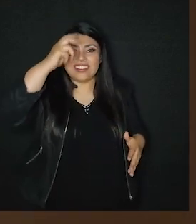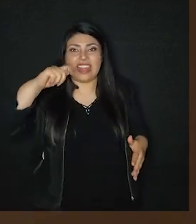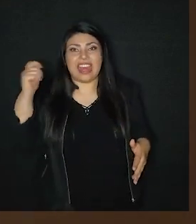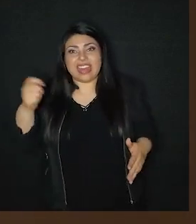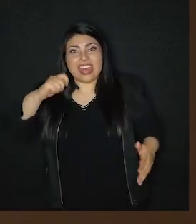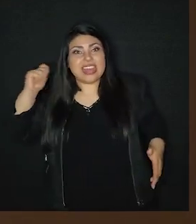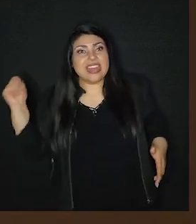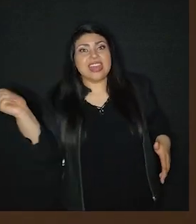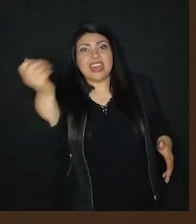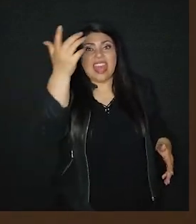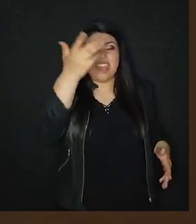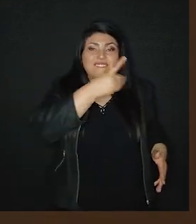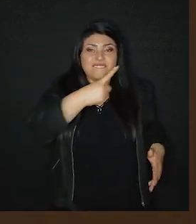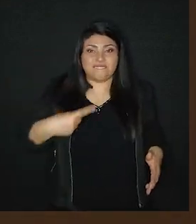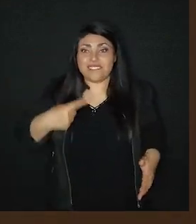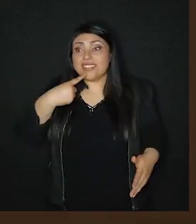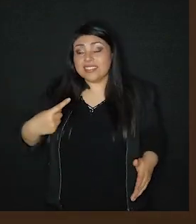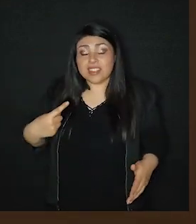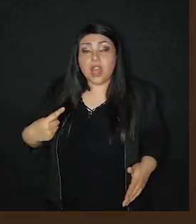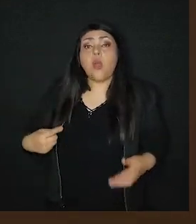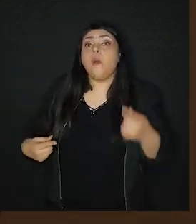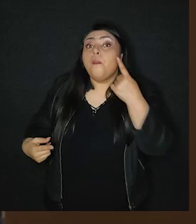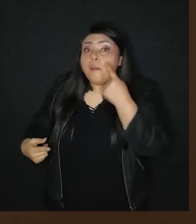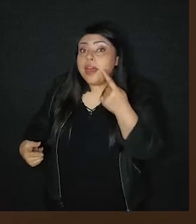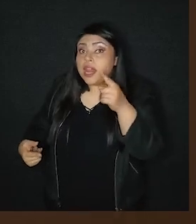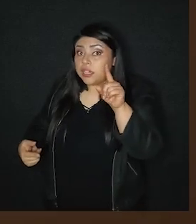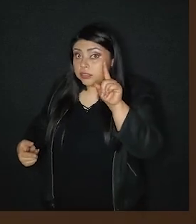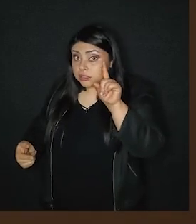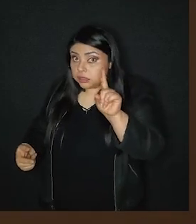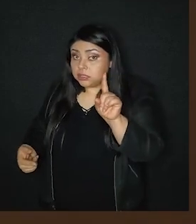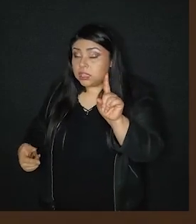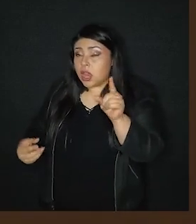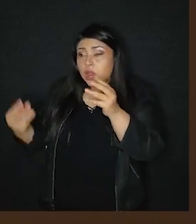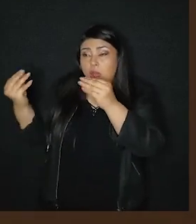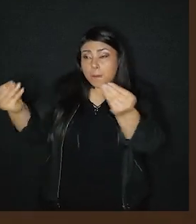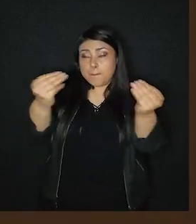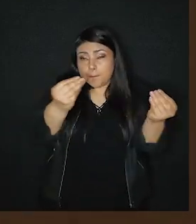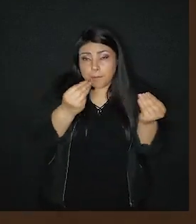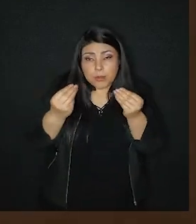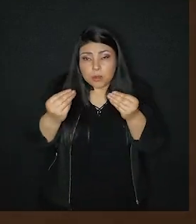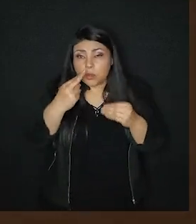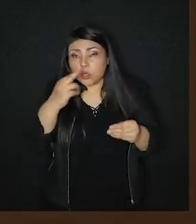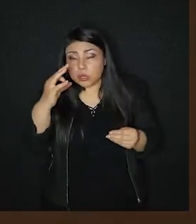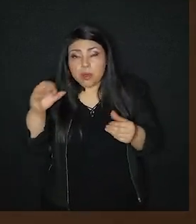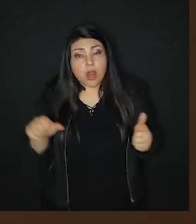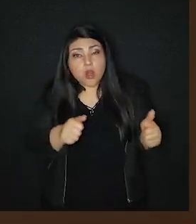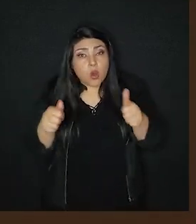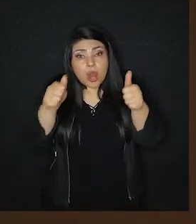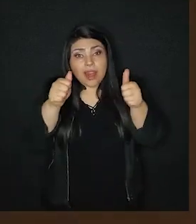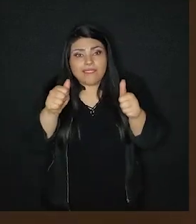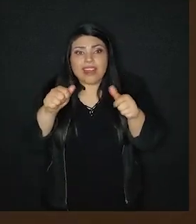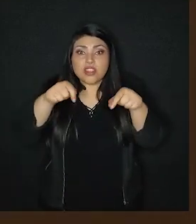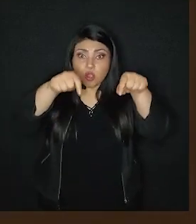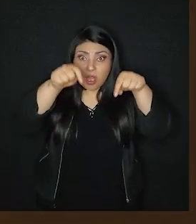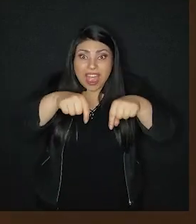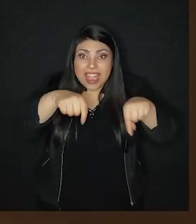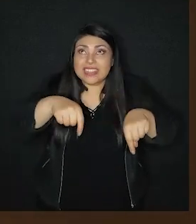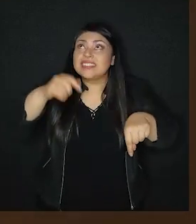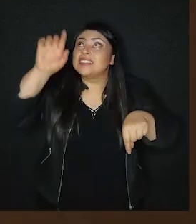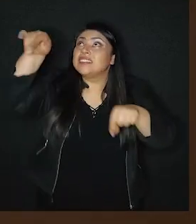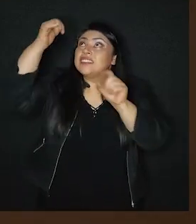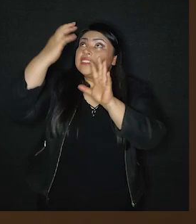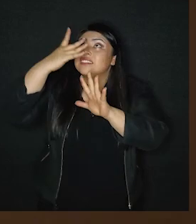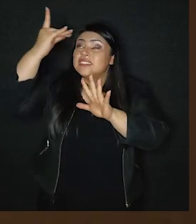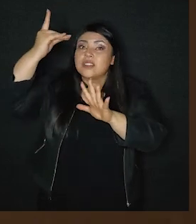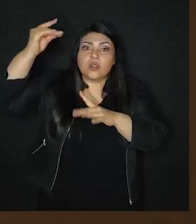podés tener una comunión con Dios por supuesto pero hay algo hermoso que